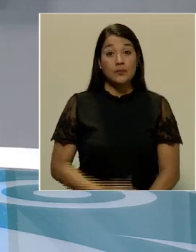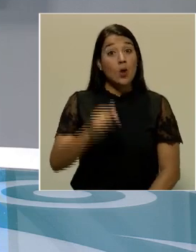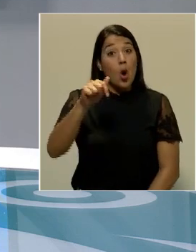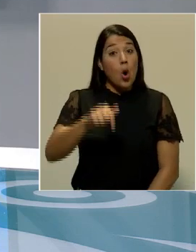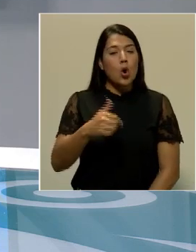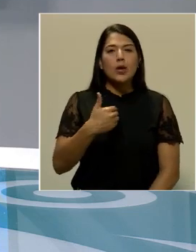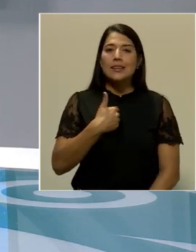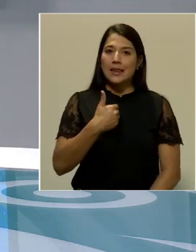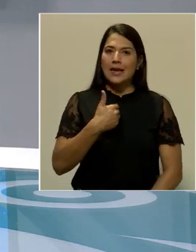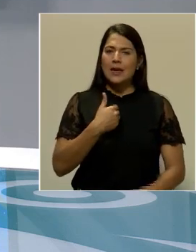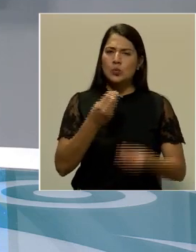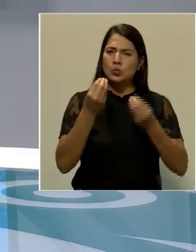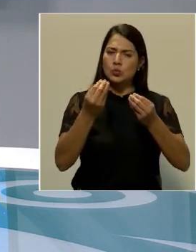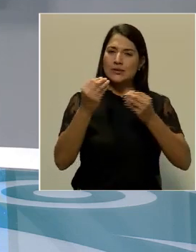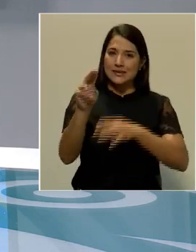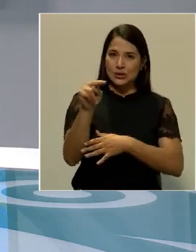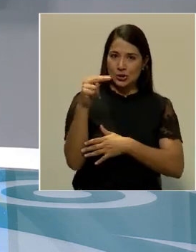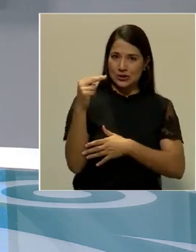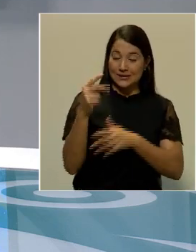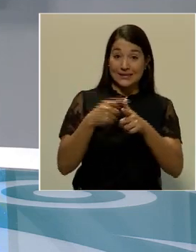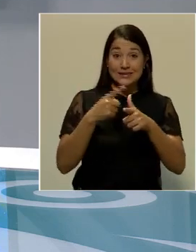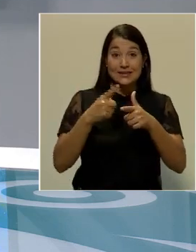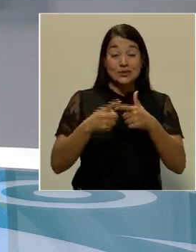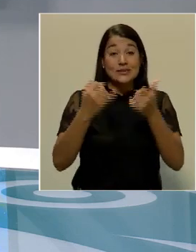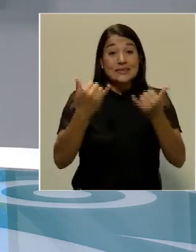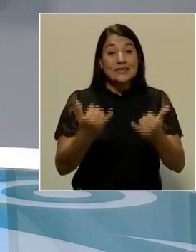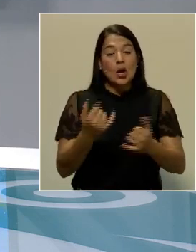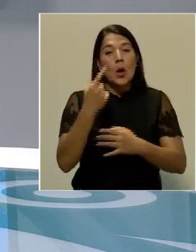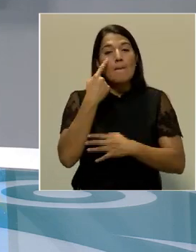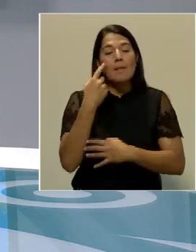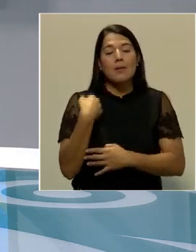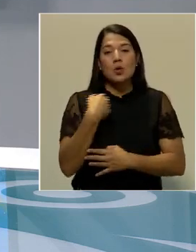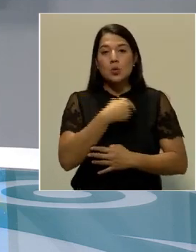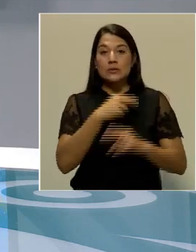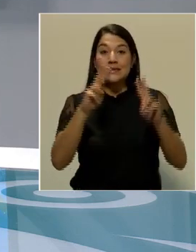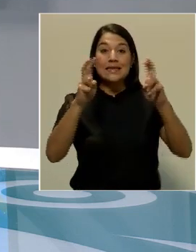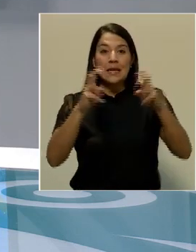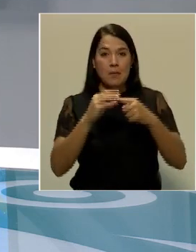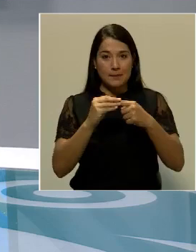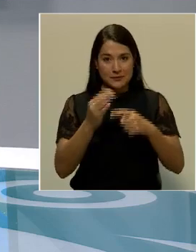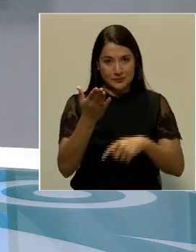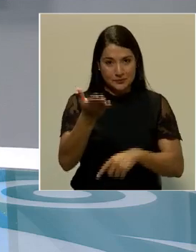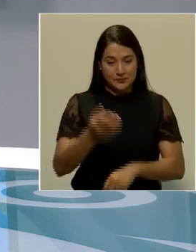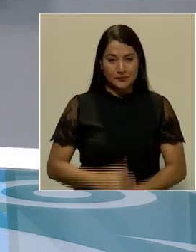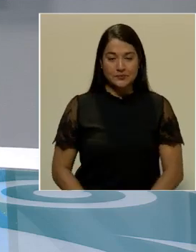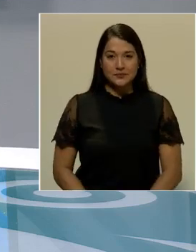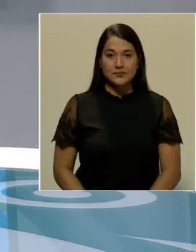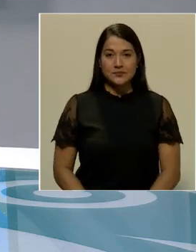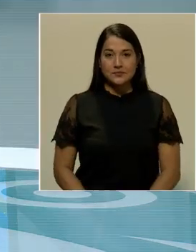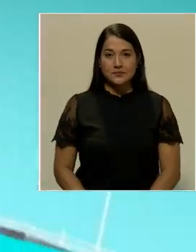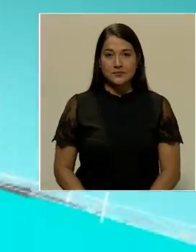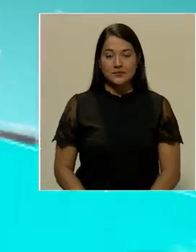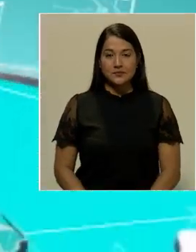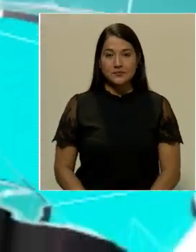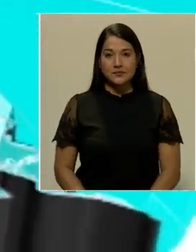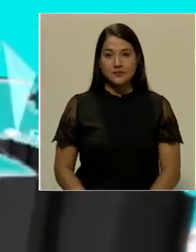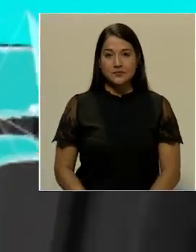Hoy tenemos una amplia agenda de noticias, así que vayamos a ver nuestros titulares. Adelante.